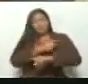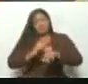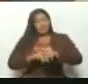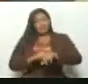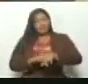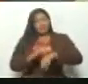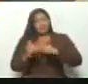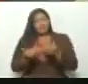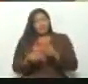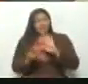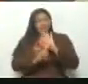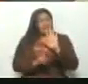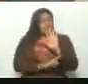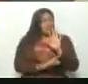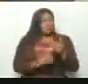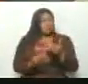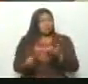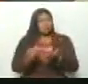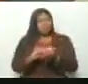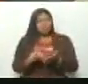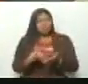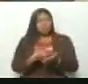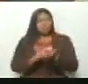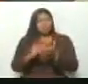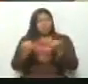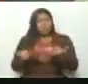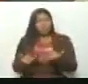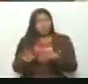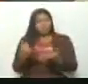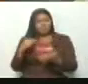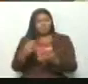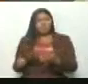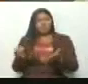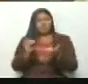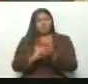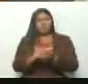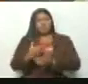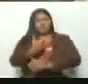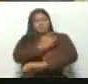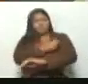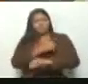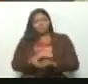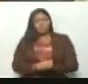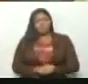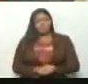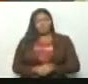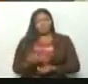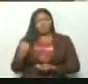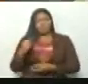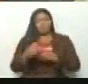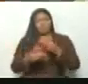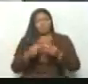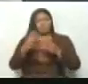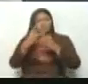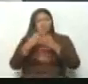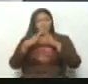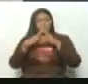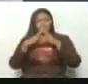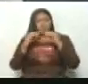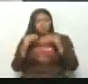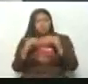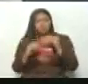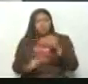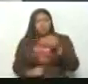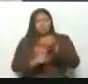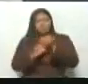tiempo reglamentario, ¿se puede colocar el refuerzo ahora o debe vacunarse nuevamente? No. Debe colocarse toda la población